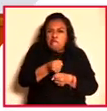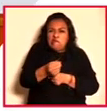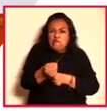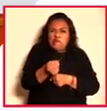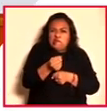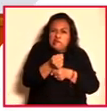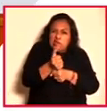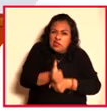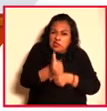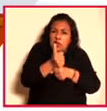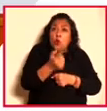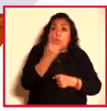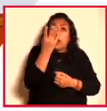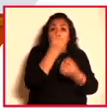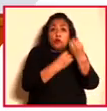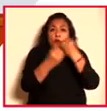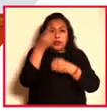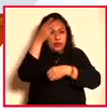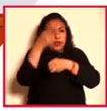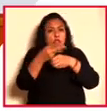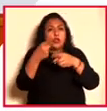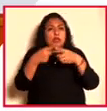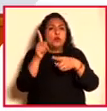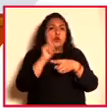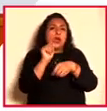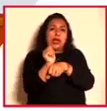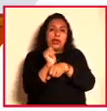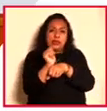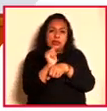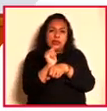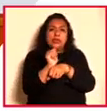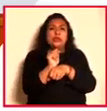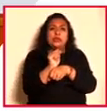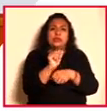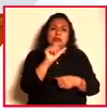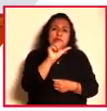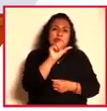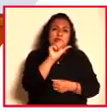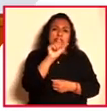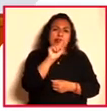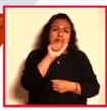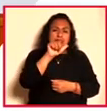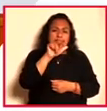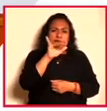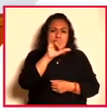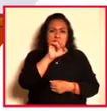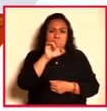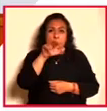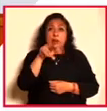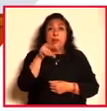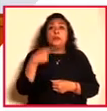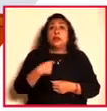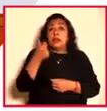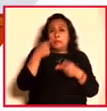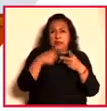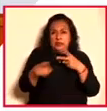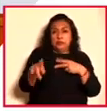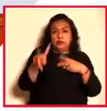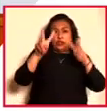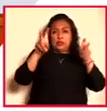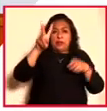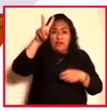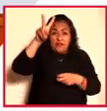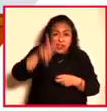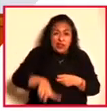4 obras dirigidas por la actriz y productora Tanya Selmen. Empezamos con Verdades Ocultas. Bueno, las